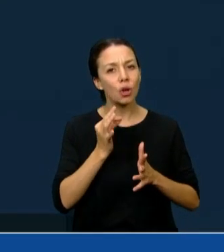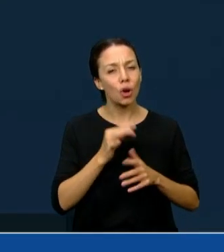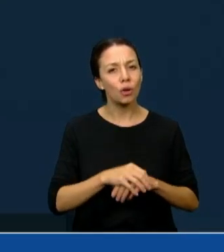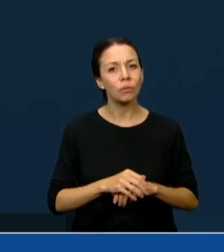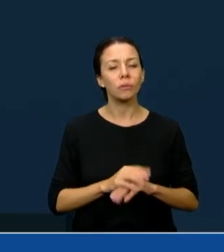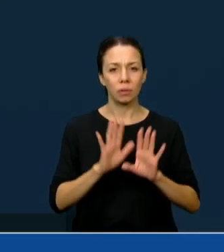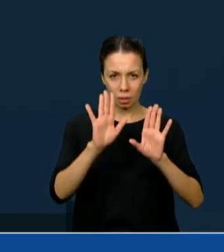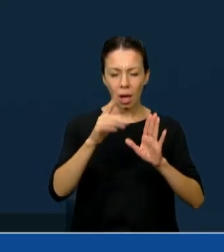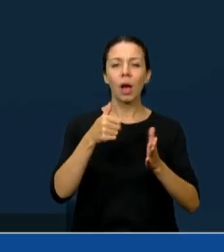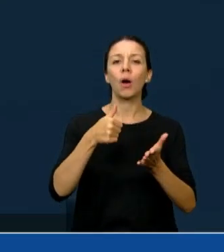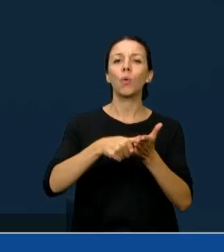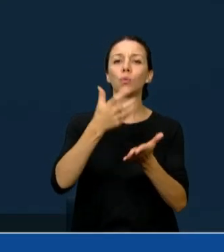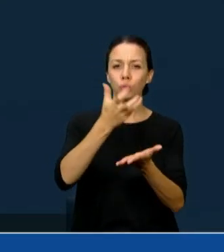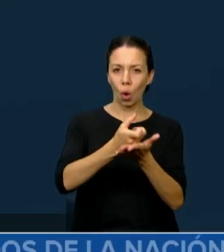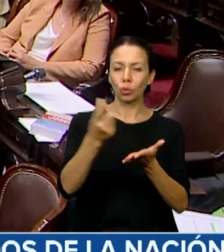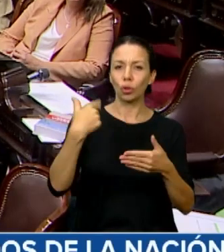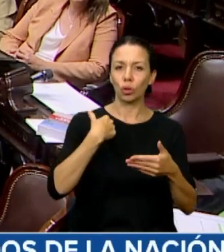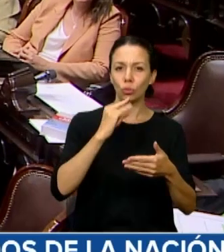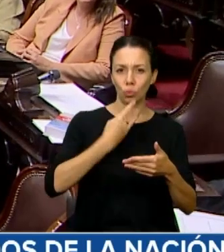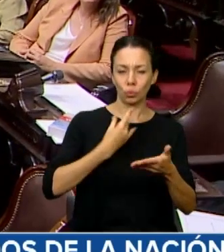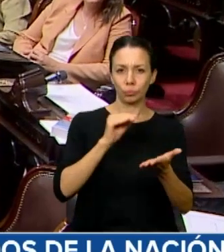Sí, ya le tomo el voto.